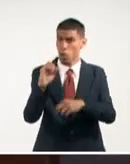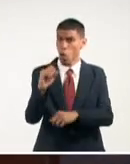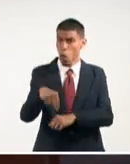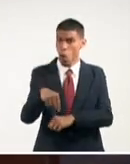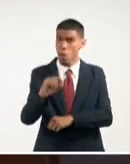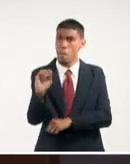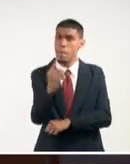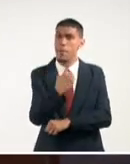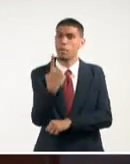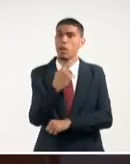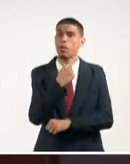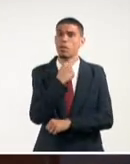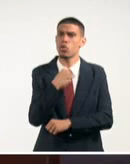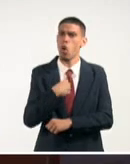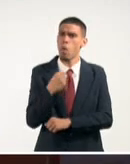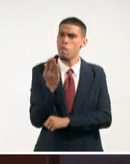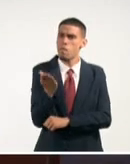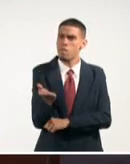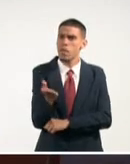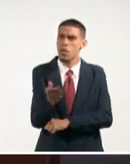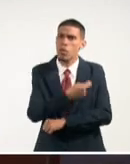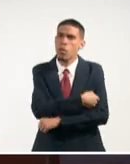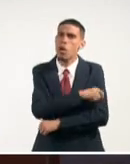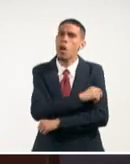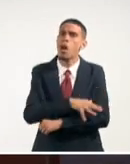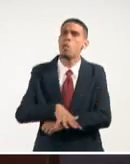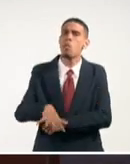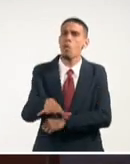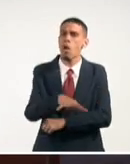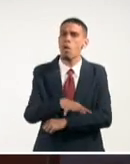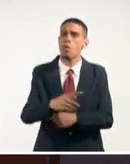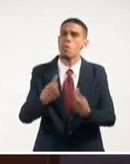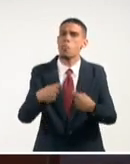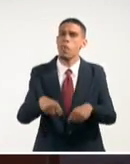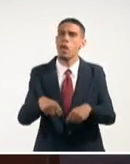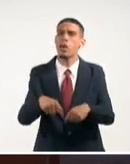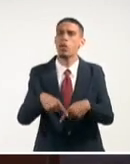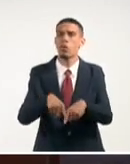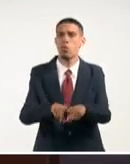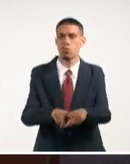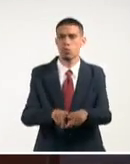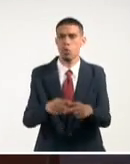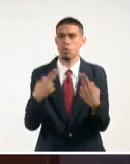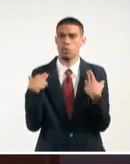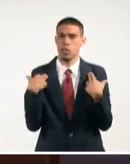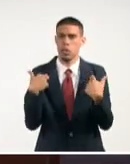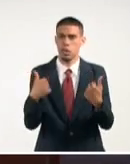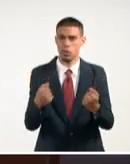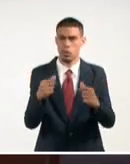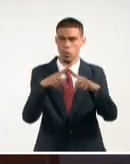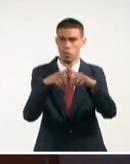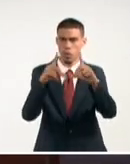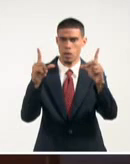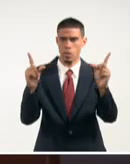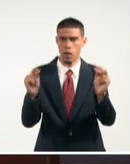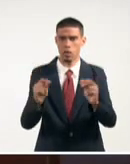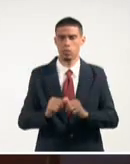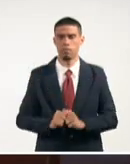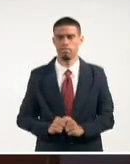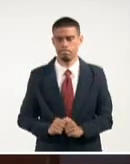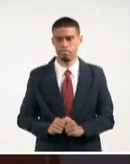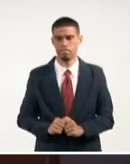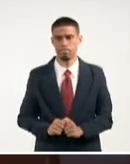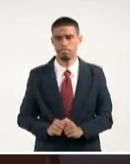pueblo sumarse de forma consciente y responsable, como nos tiene